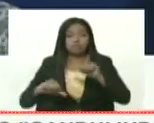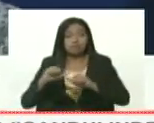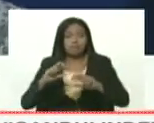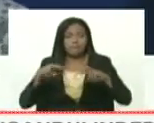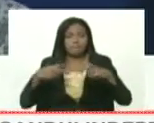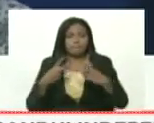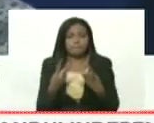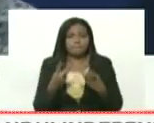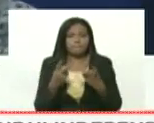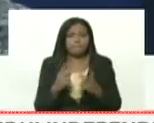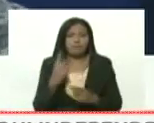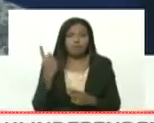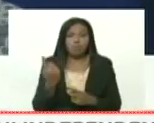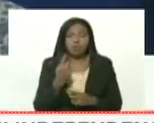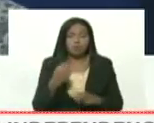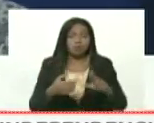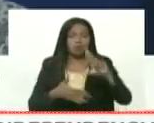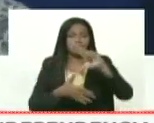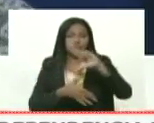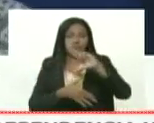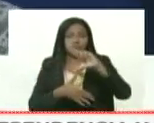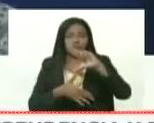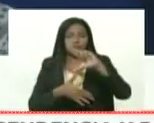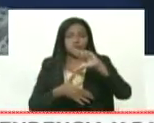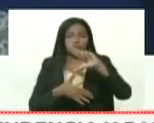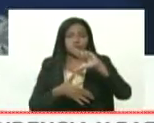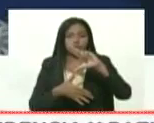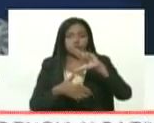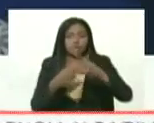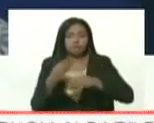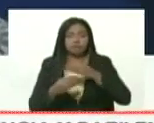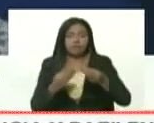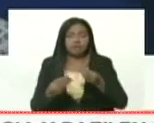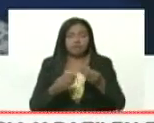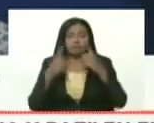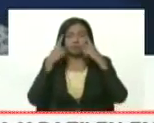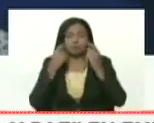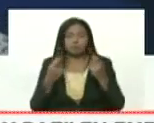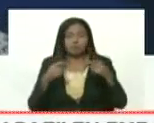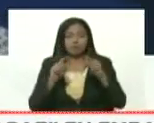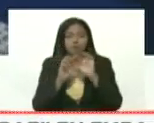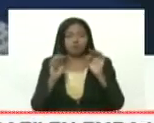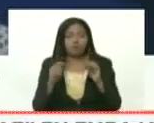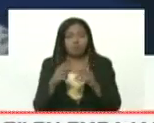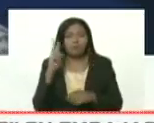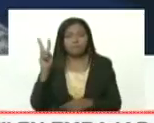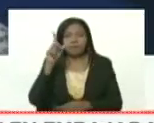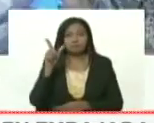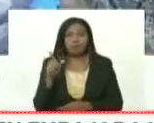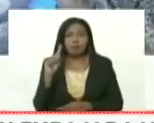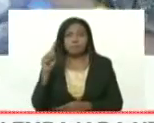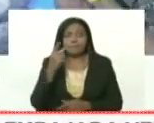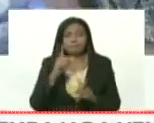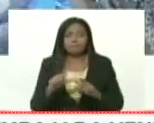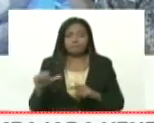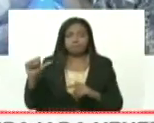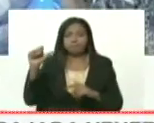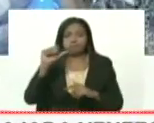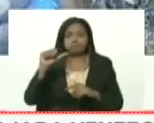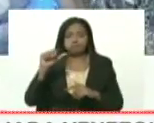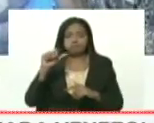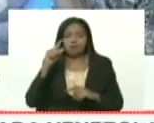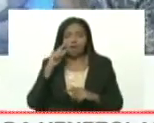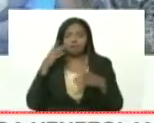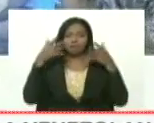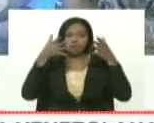novedosos, únicos en Latinoamérica y por supuesto realizados por profesionales venezolanas, venezolanos, nivel, formados